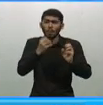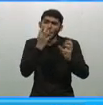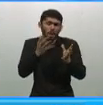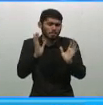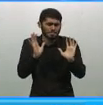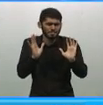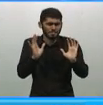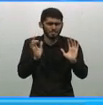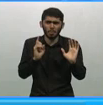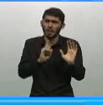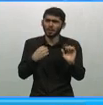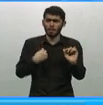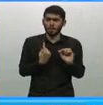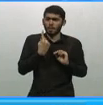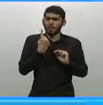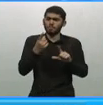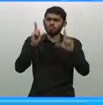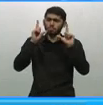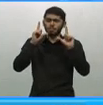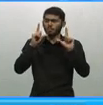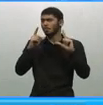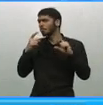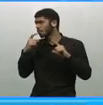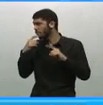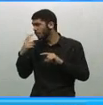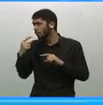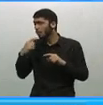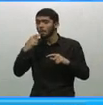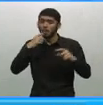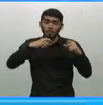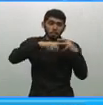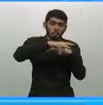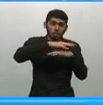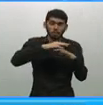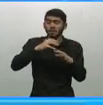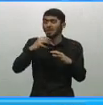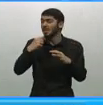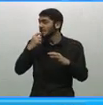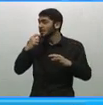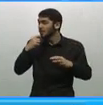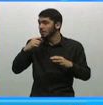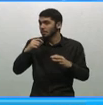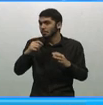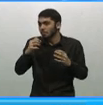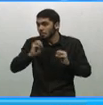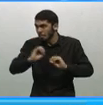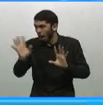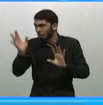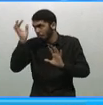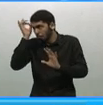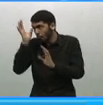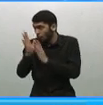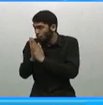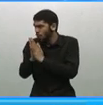escuchar allí y si no fue así te pido disculpas De cualquier manera no es nada tan grave incluso abre el juego para poder